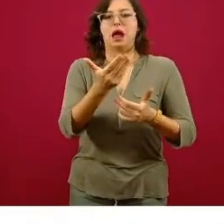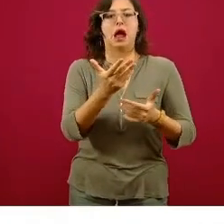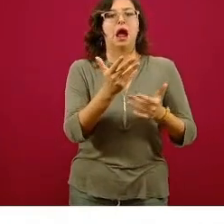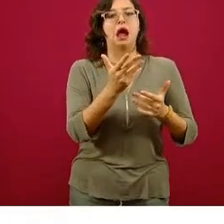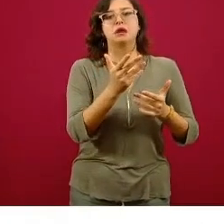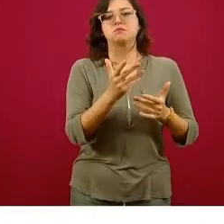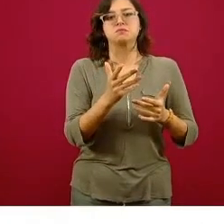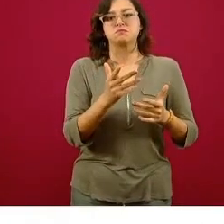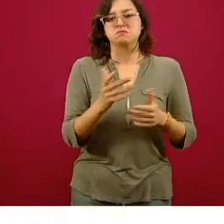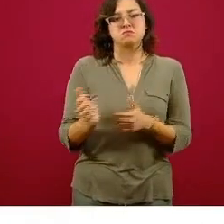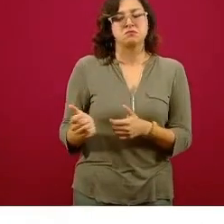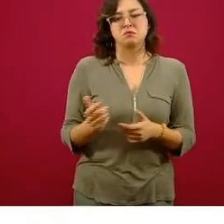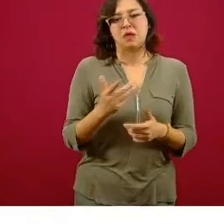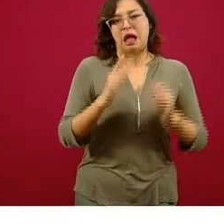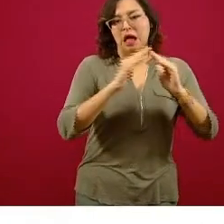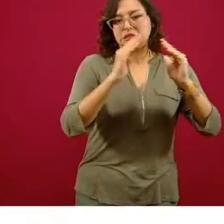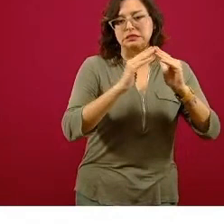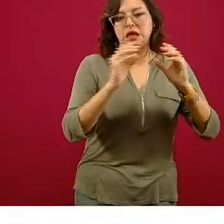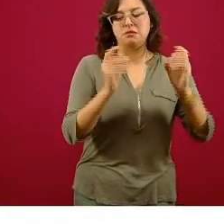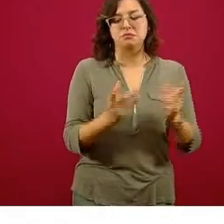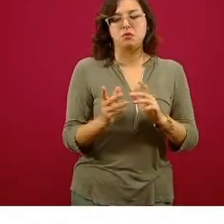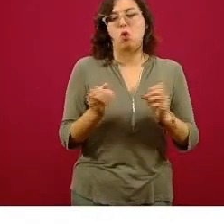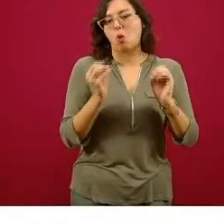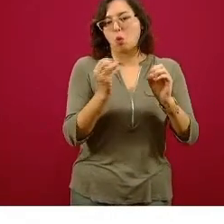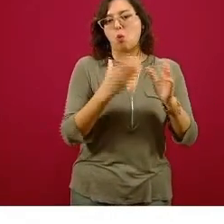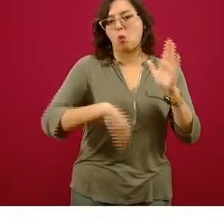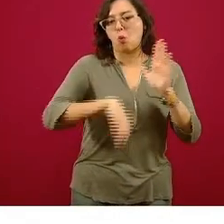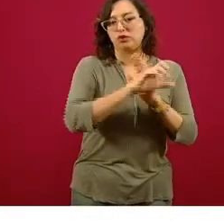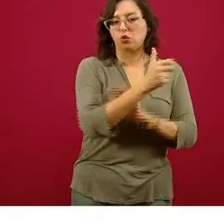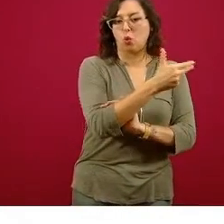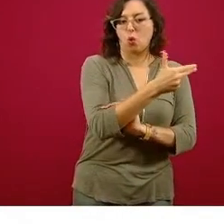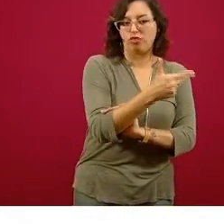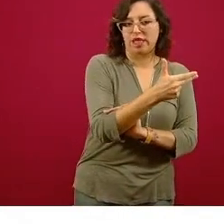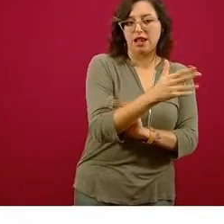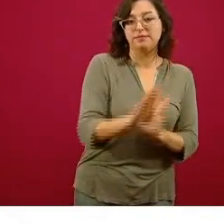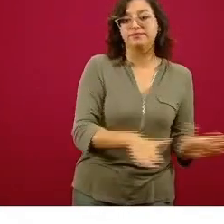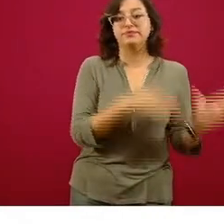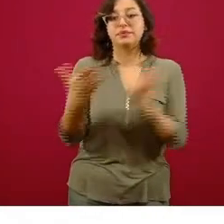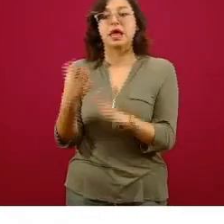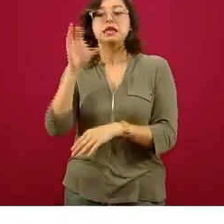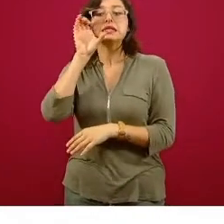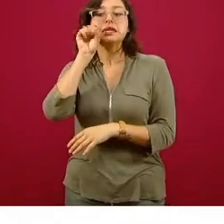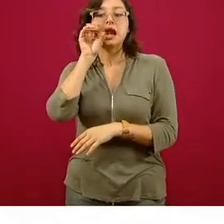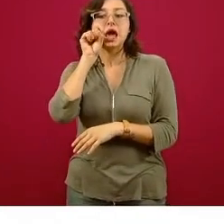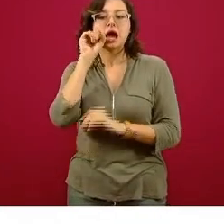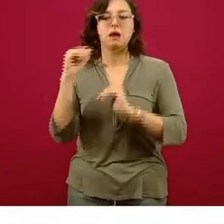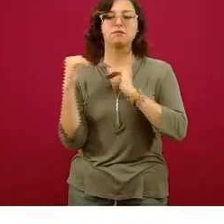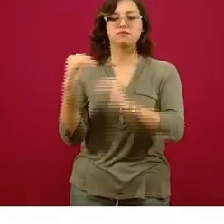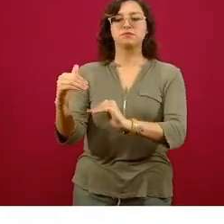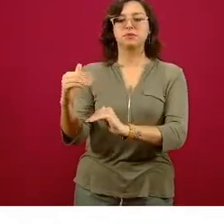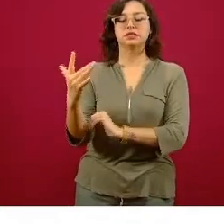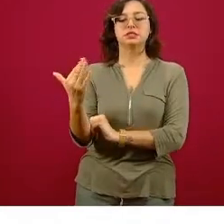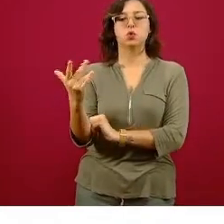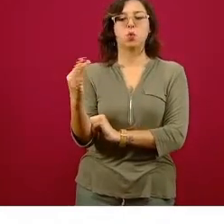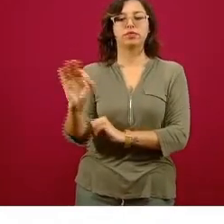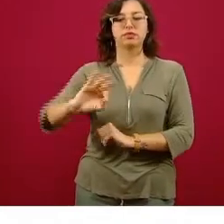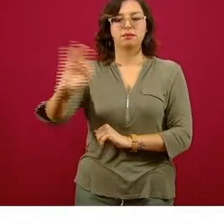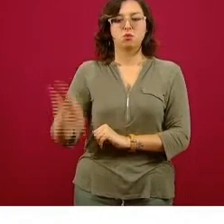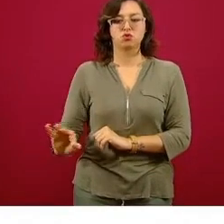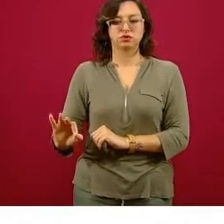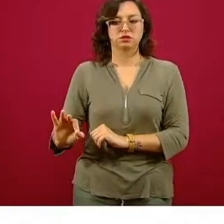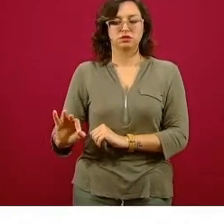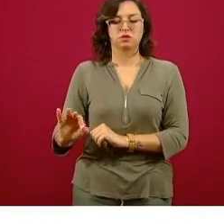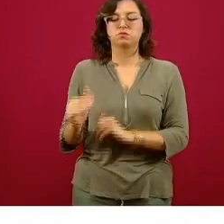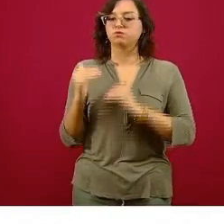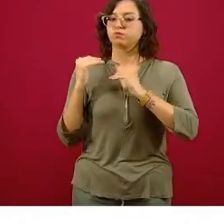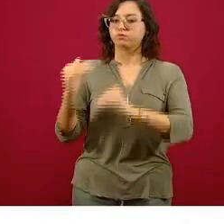color rojo. Y en el color naranja pueden ya realizar una apertura con un aforo controlado al 50%,